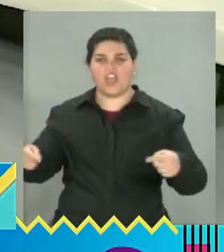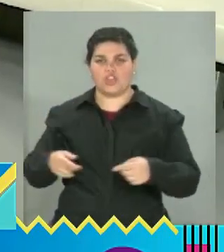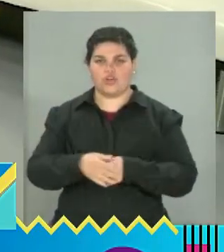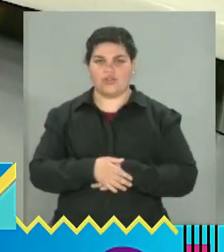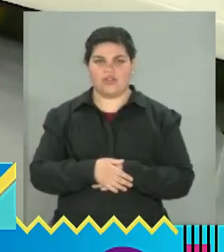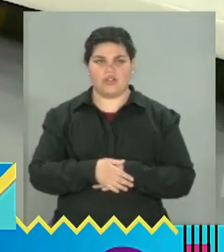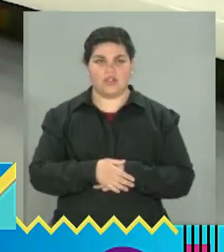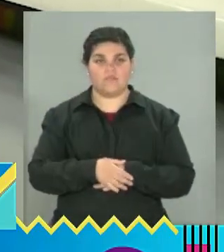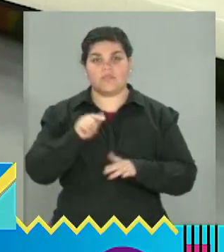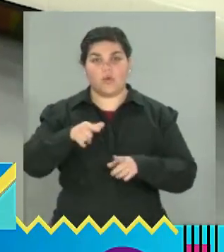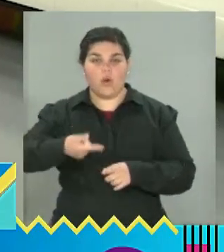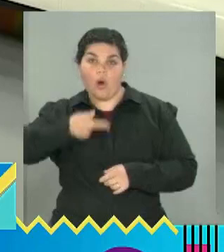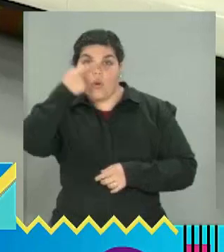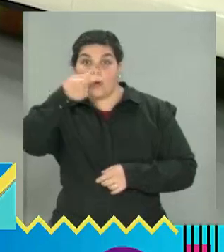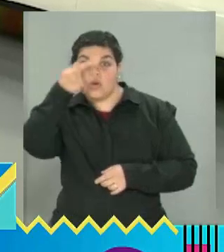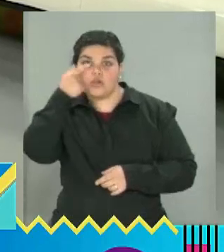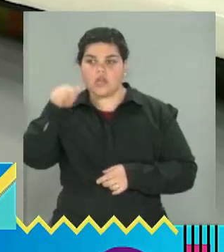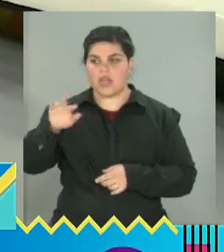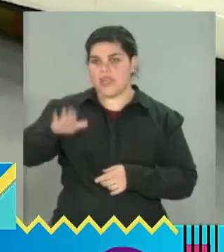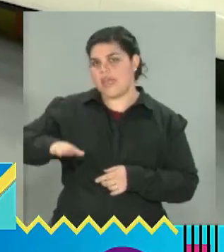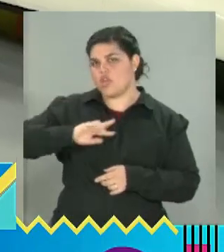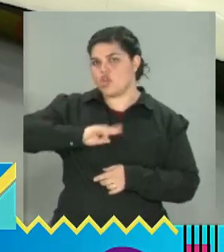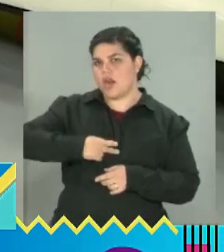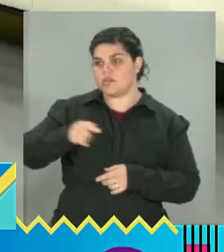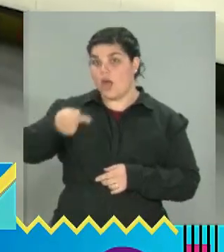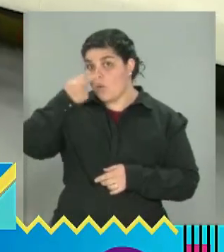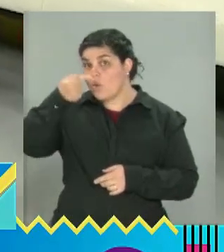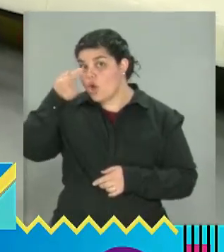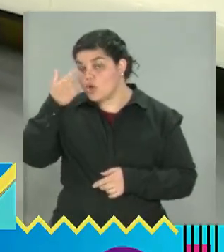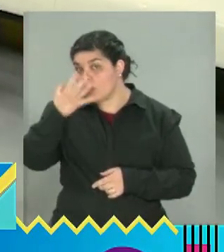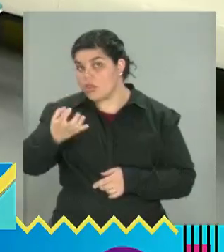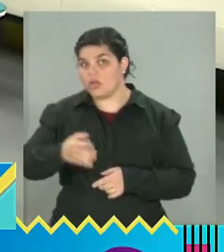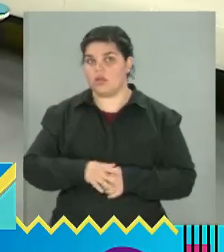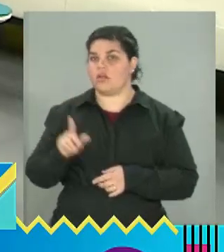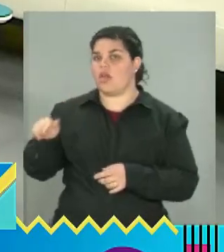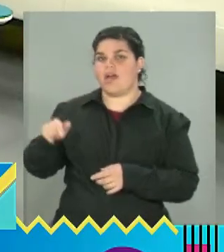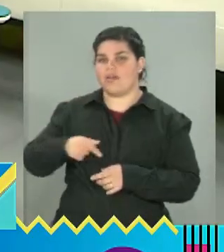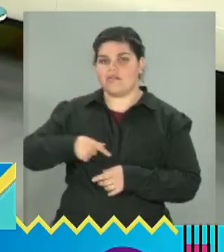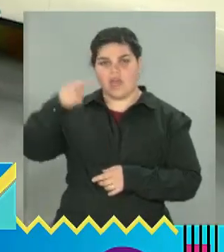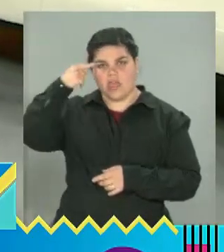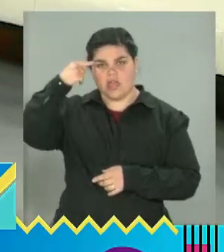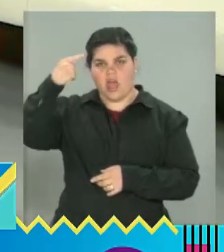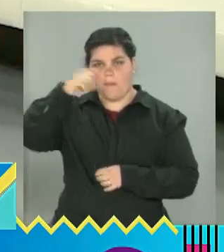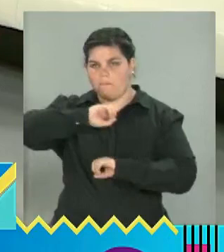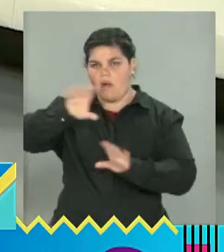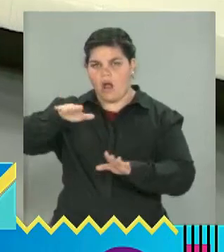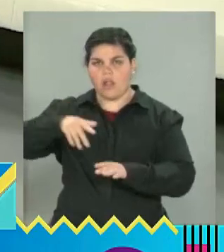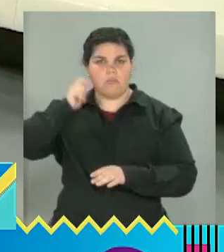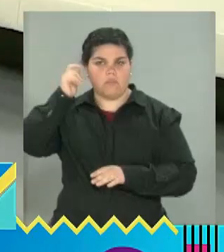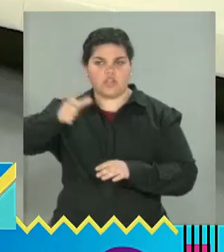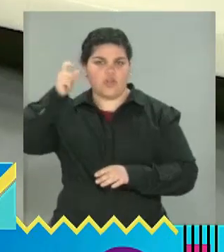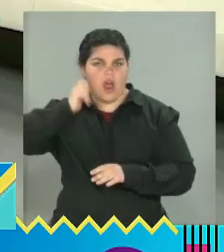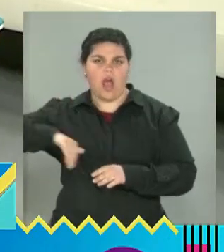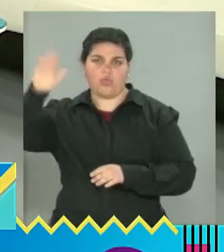sí, algo como curioso el que un niño sea trans, no es curioso. Claro, sí, sometido al morbo del adulto, básicamente. Con eso